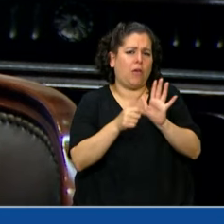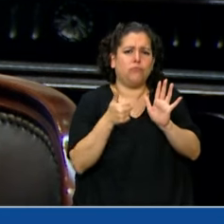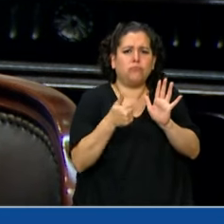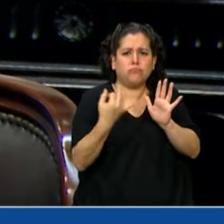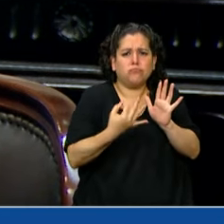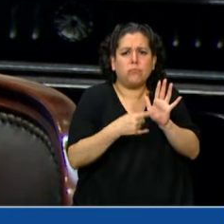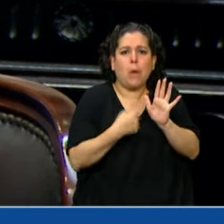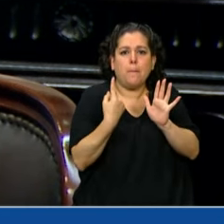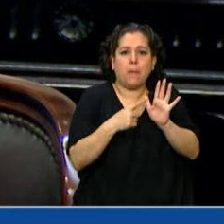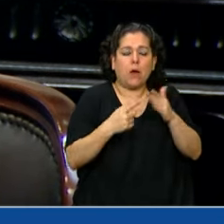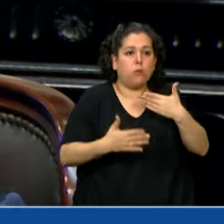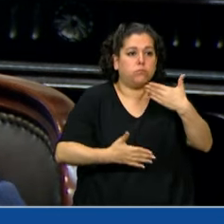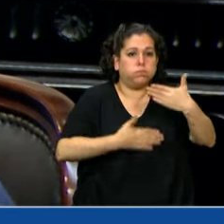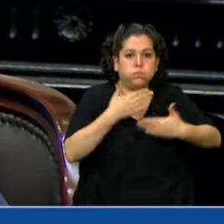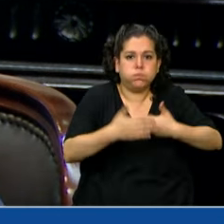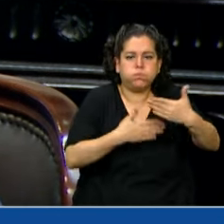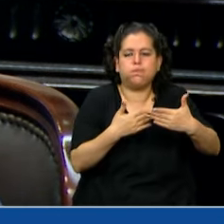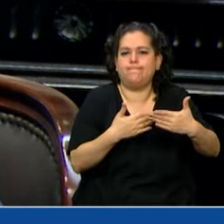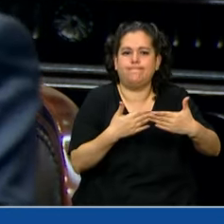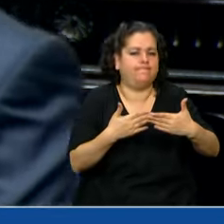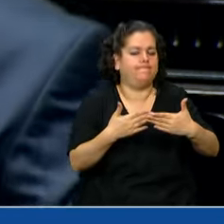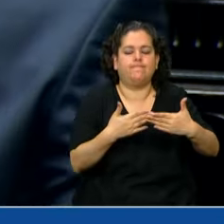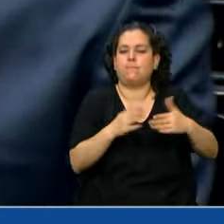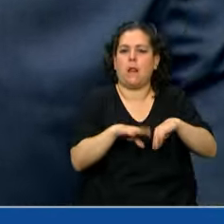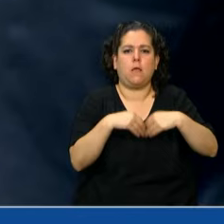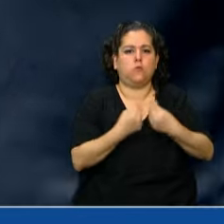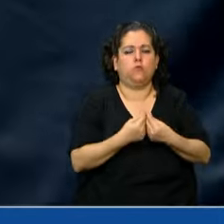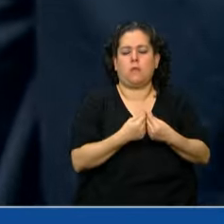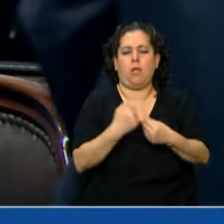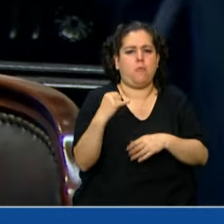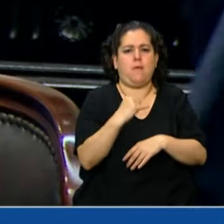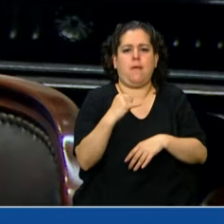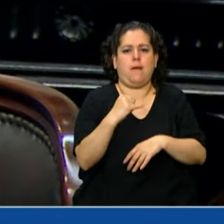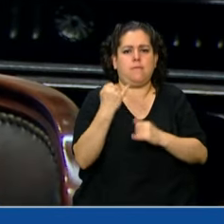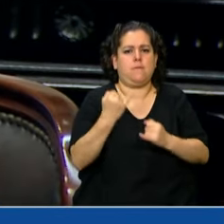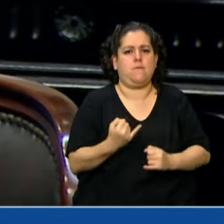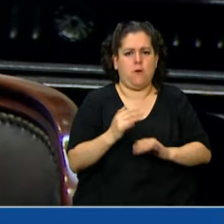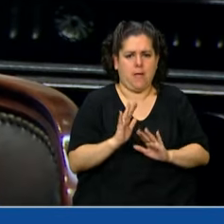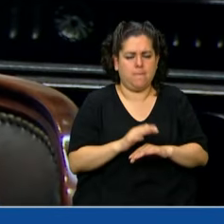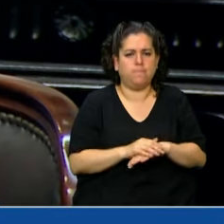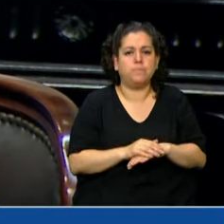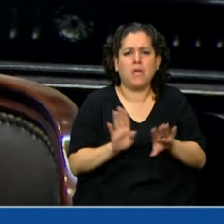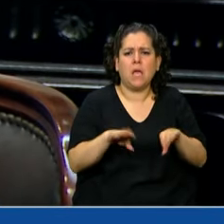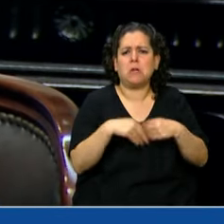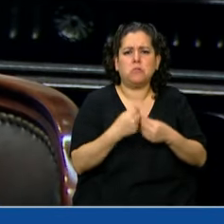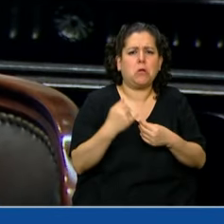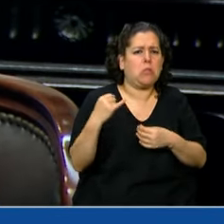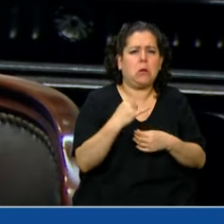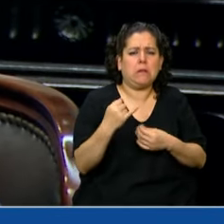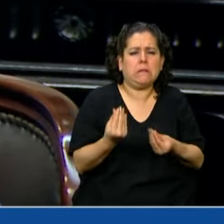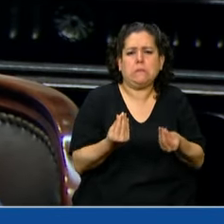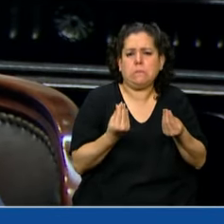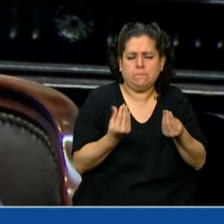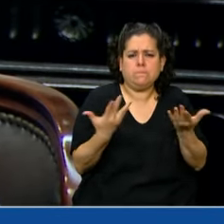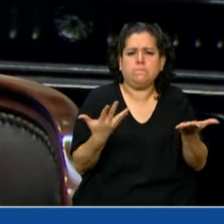su aplicación en la práctica dio un resultado negativo y el resultado negativo tengo para mí que se